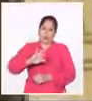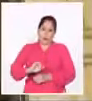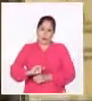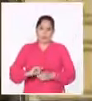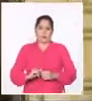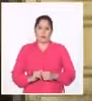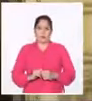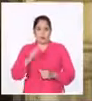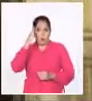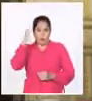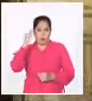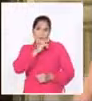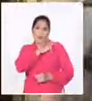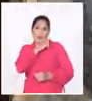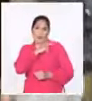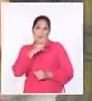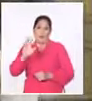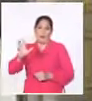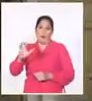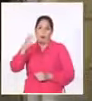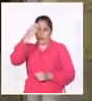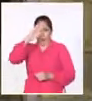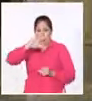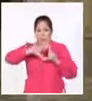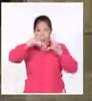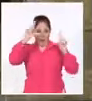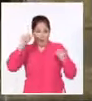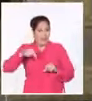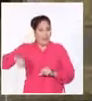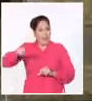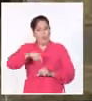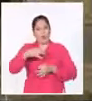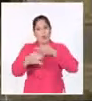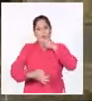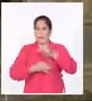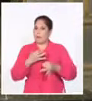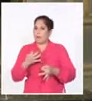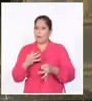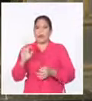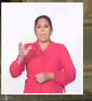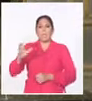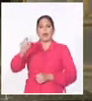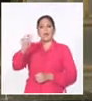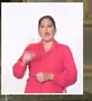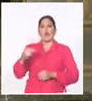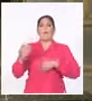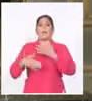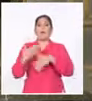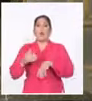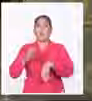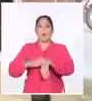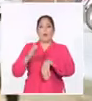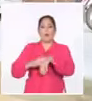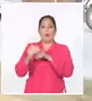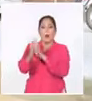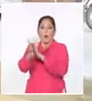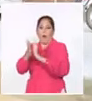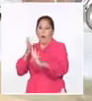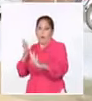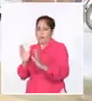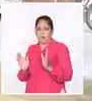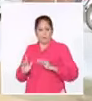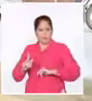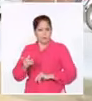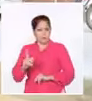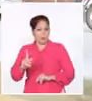Lo saben los directivos del Banco Central de Cuba, quienes enfatizan que no es la bancarización la causa de las largas colas y de